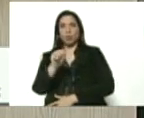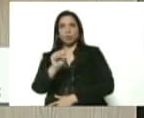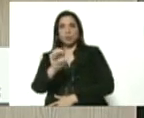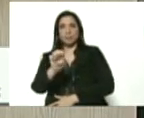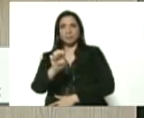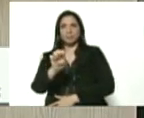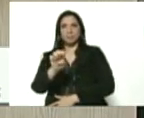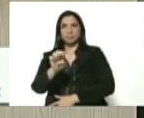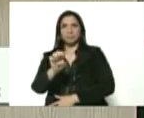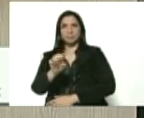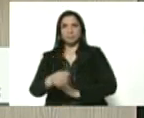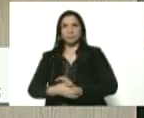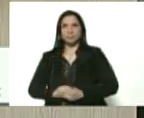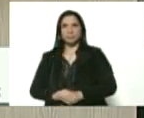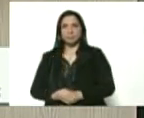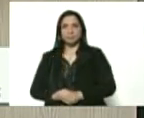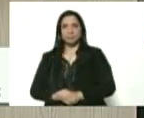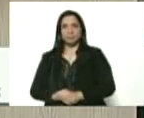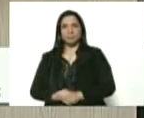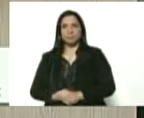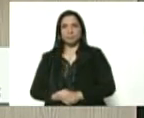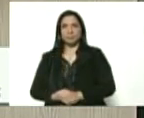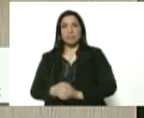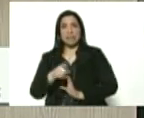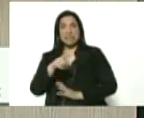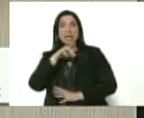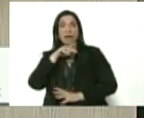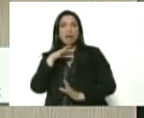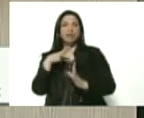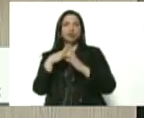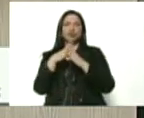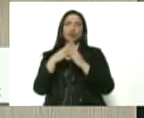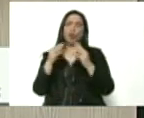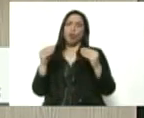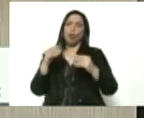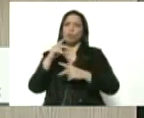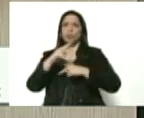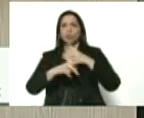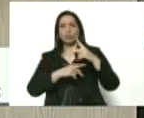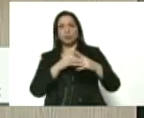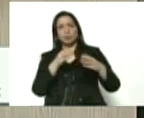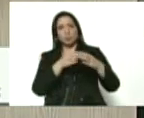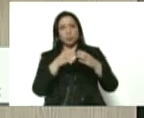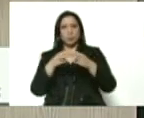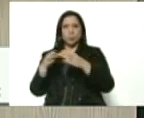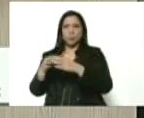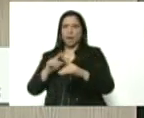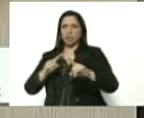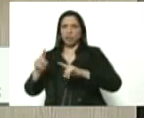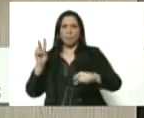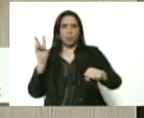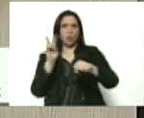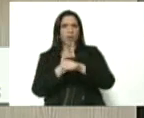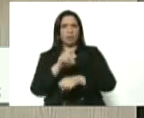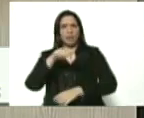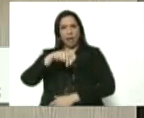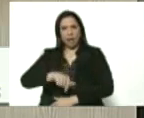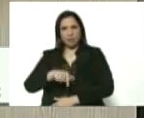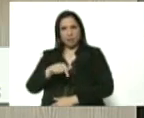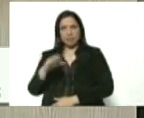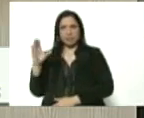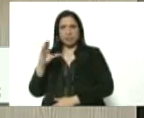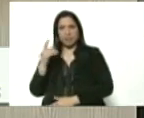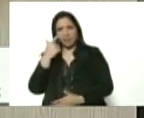Fernández, alias Pepero, y ahí él habla de todo el proceso de organización de la acción violenta desde aquí, desde